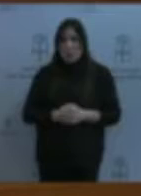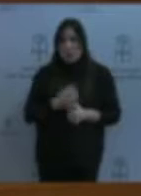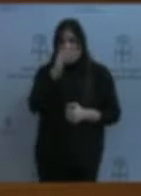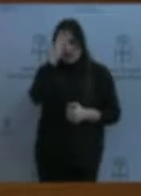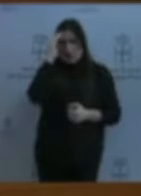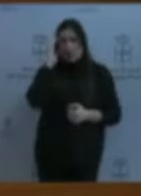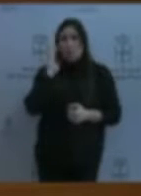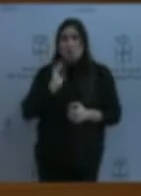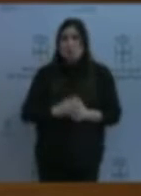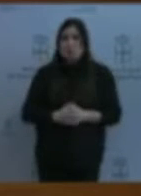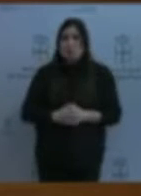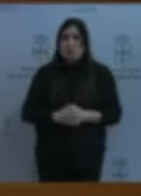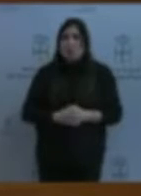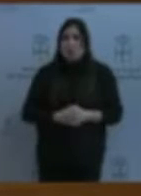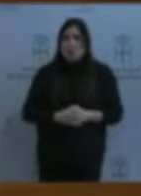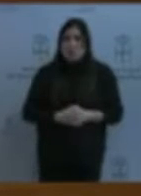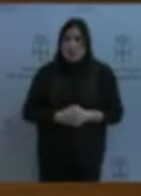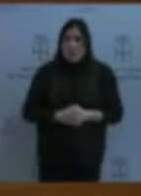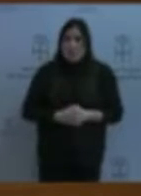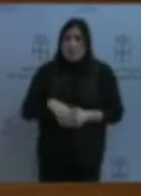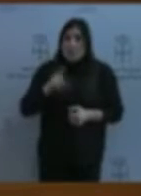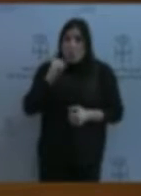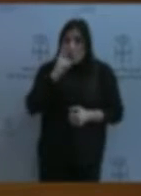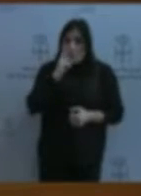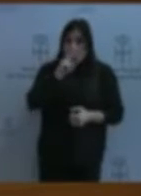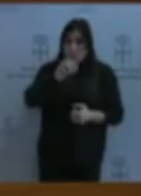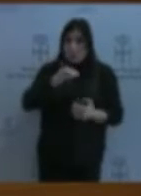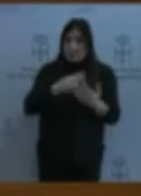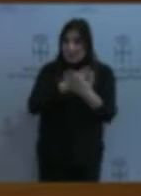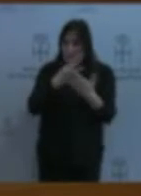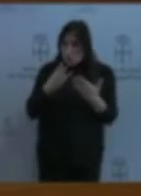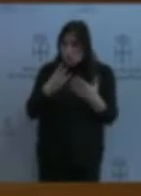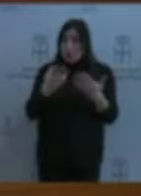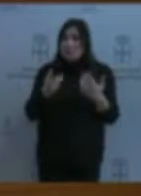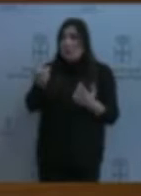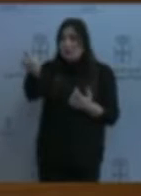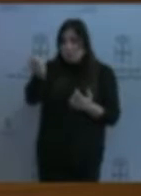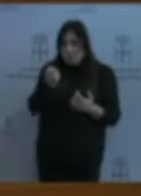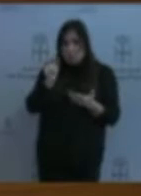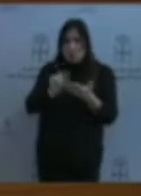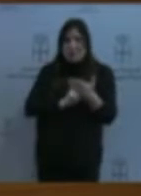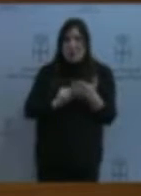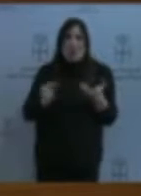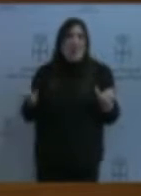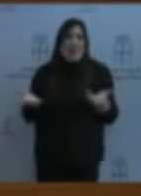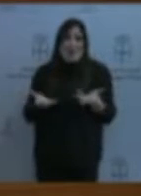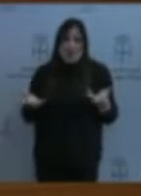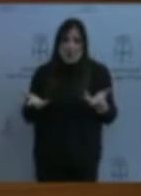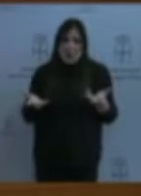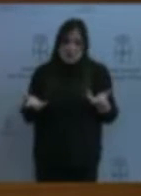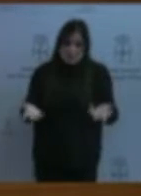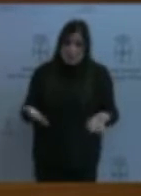Y en junio de 2018 se lleva a cabo esta contratación de emergencia. En octubre se constata que la solución